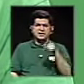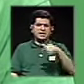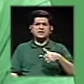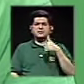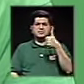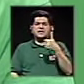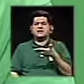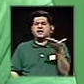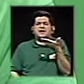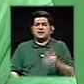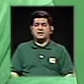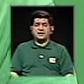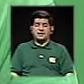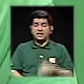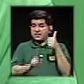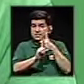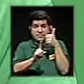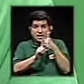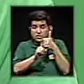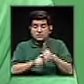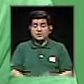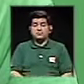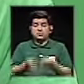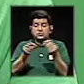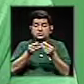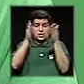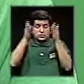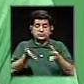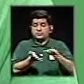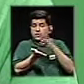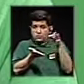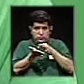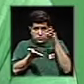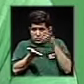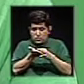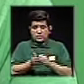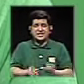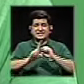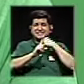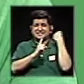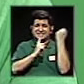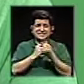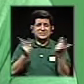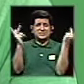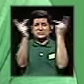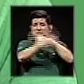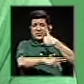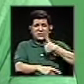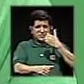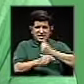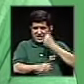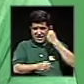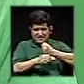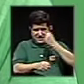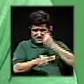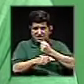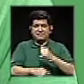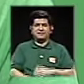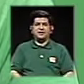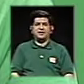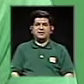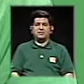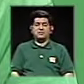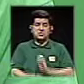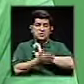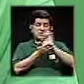gana costa de lo mismo de los frijoleros verdad de condiciones cada vez más malas de trabajo de